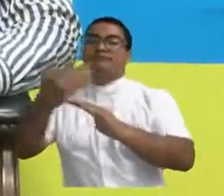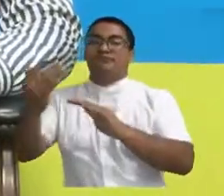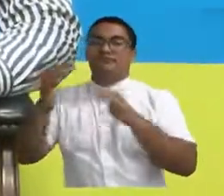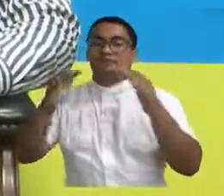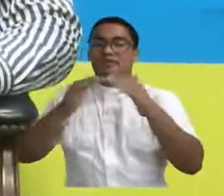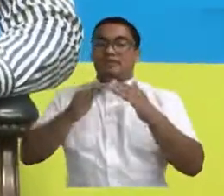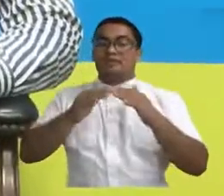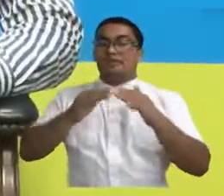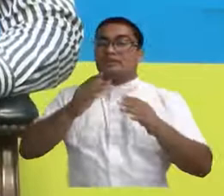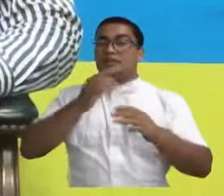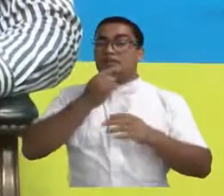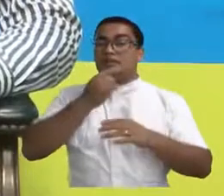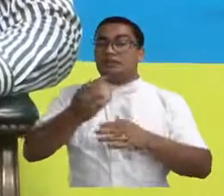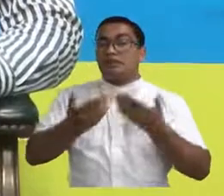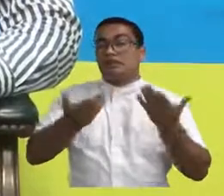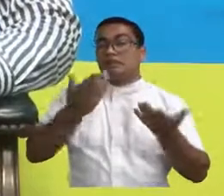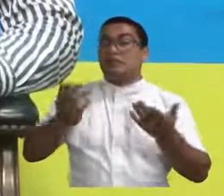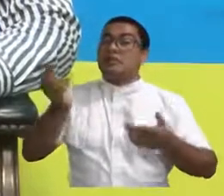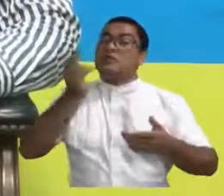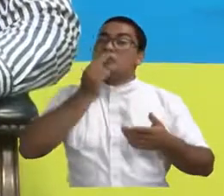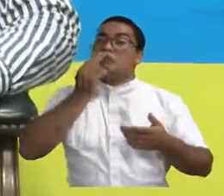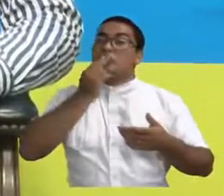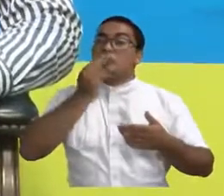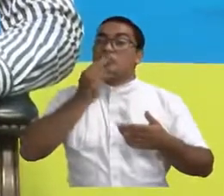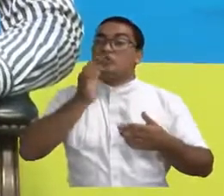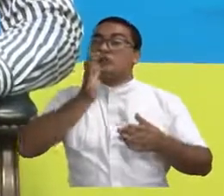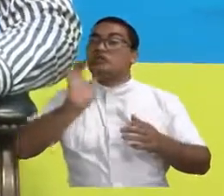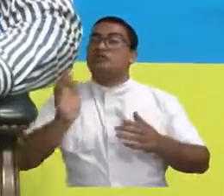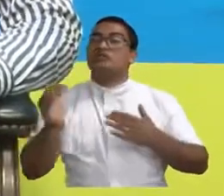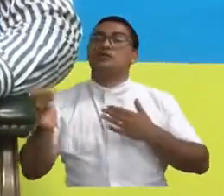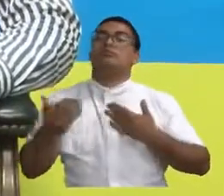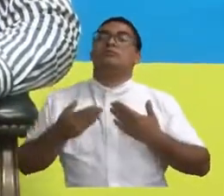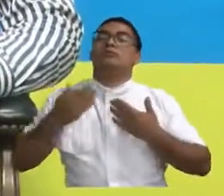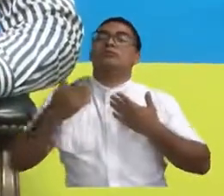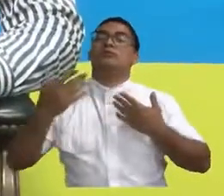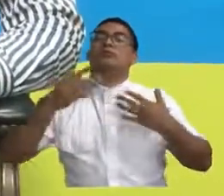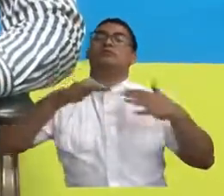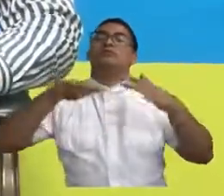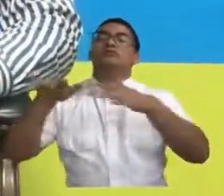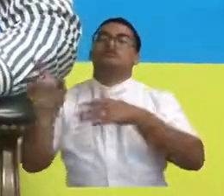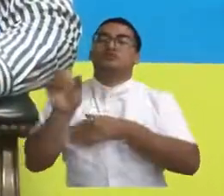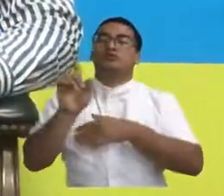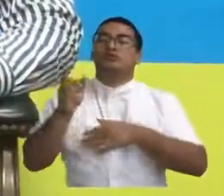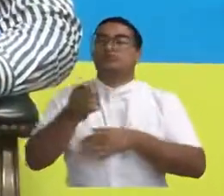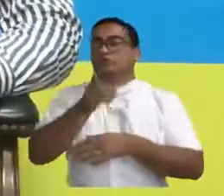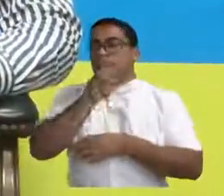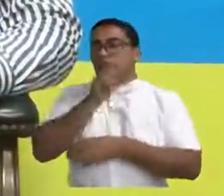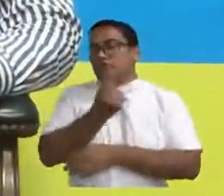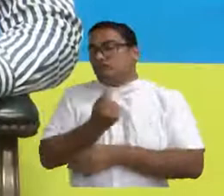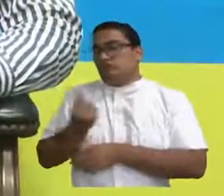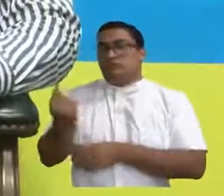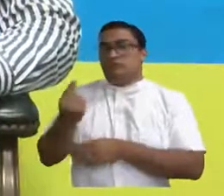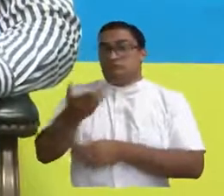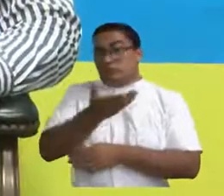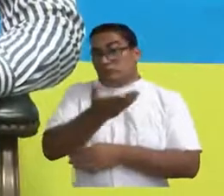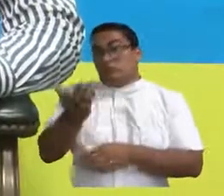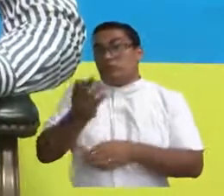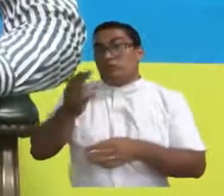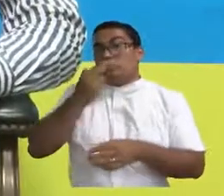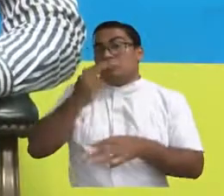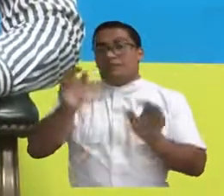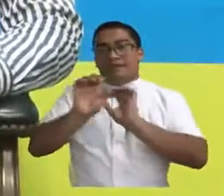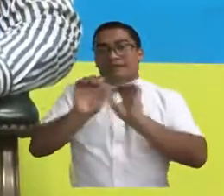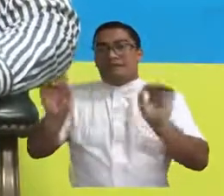no fume delante de los niños, no fume delante de personas que estén cerca, hágalo apartado. Y mejor, si usted no fuma, pues será